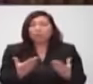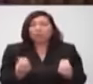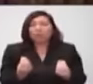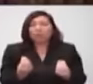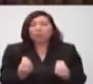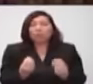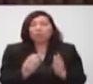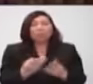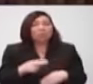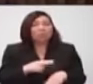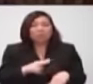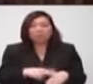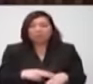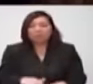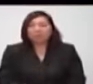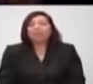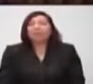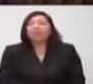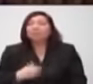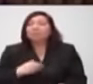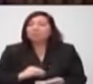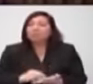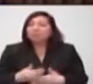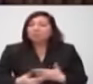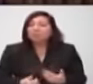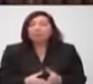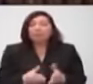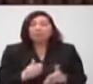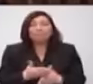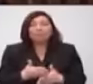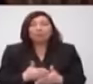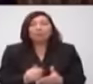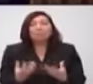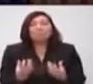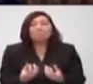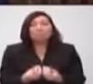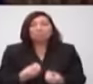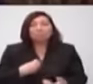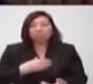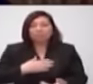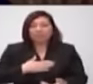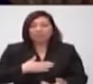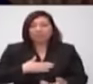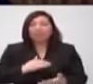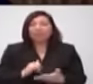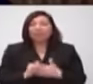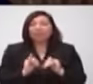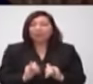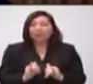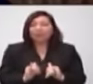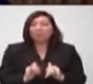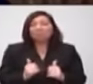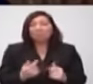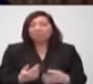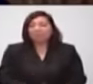el aspecto social. Y estamos avanzando en gran parte, son pocas las expropiaciones que nos queda, pero las estamos llevando a